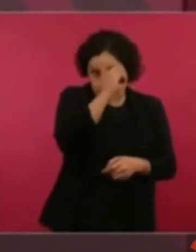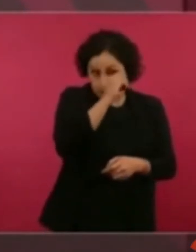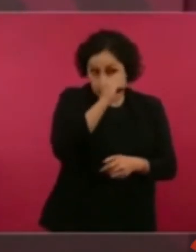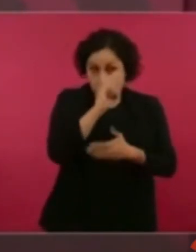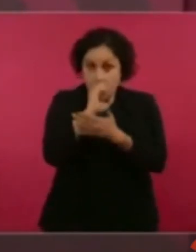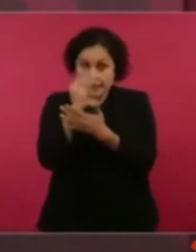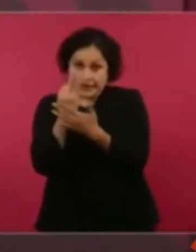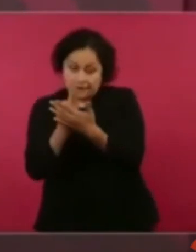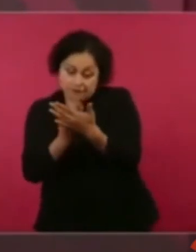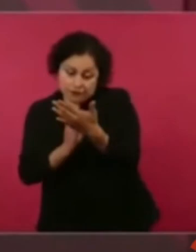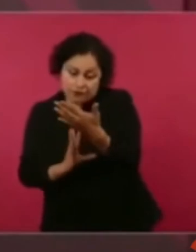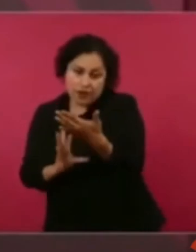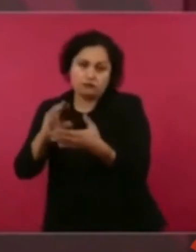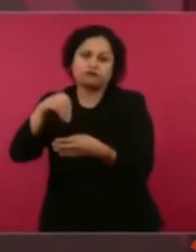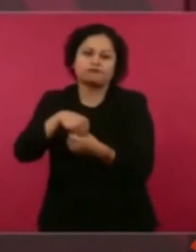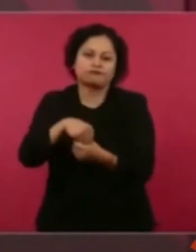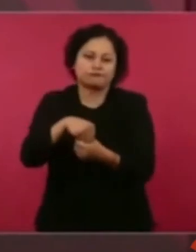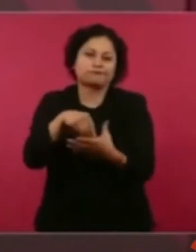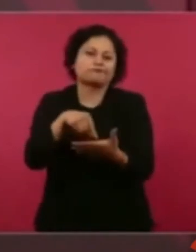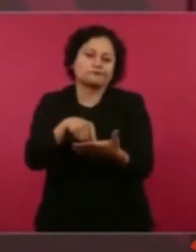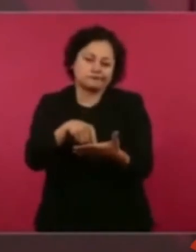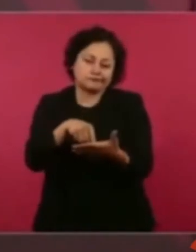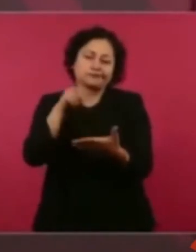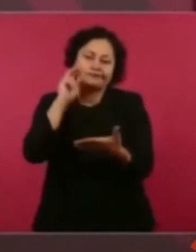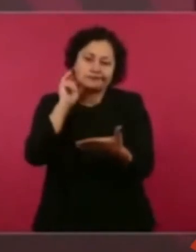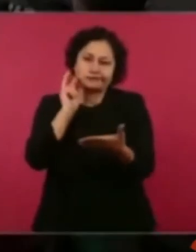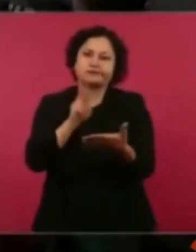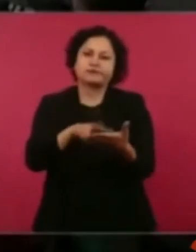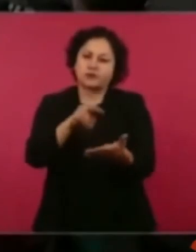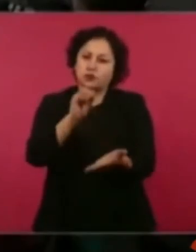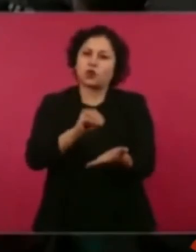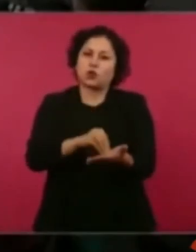que emiten contra los países,